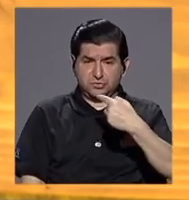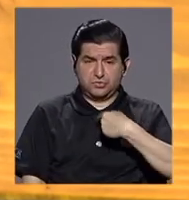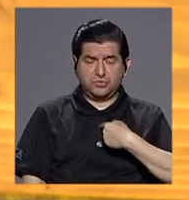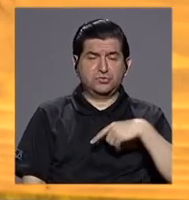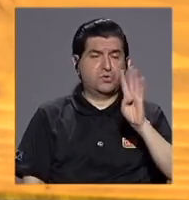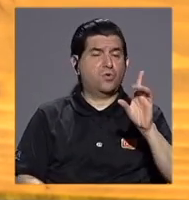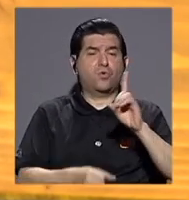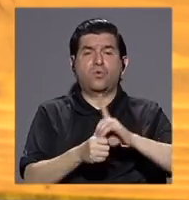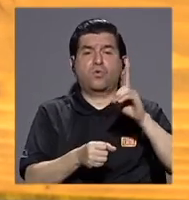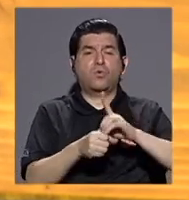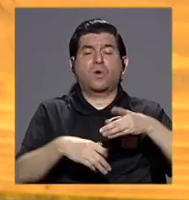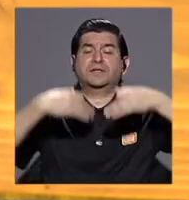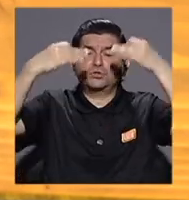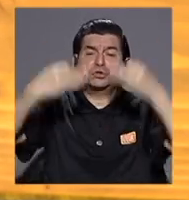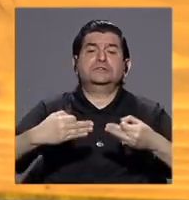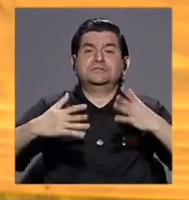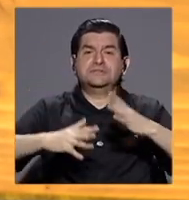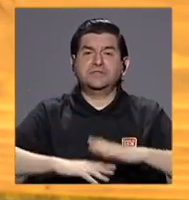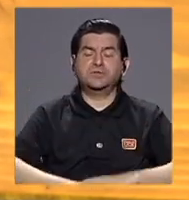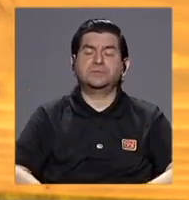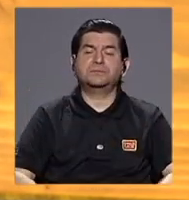4 diputados decido.